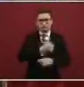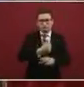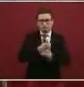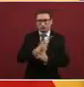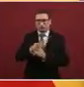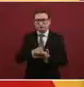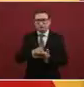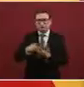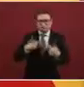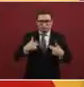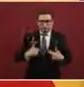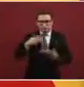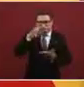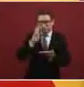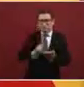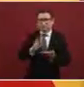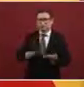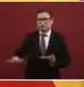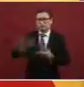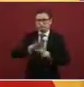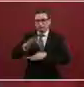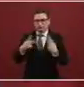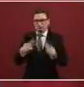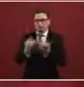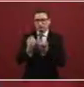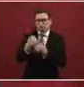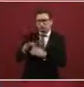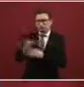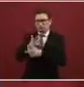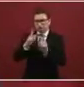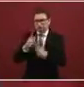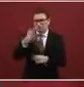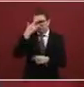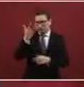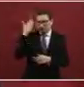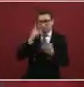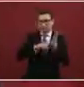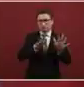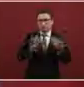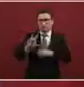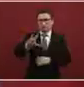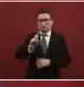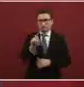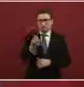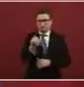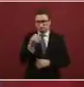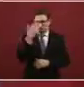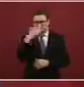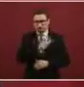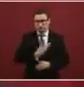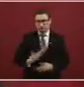humanos, democráticos y ciudadanos. Recordemos que en 1939, bajo la presidencia de